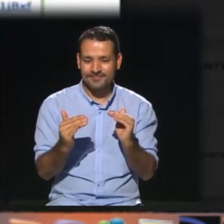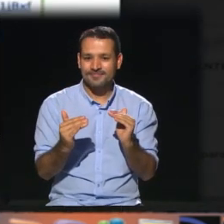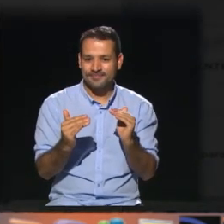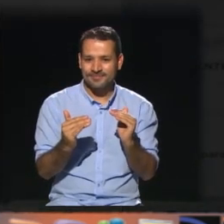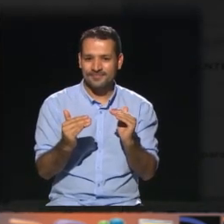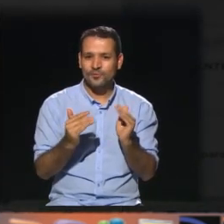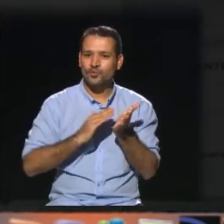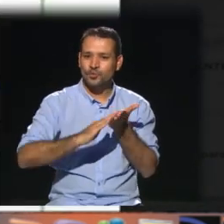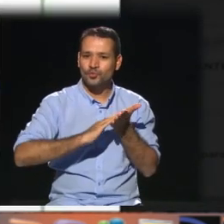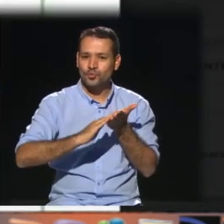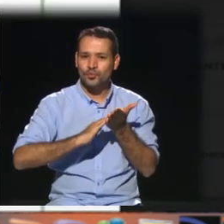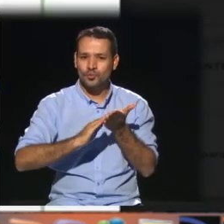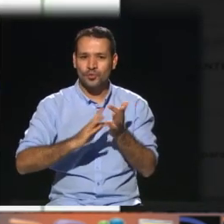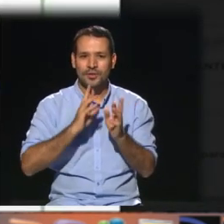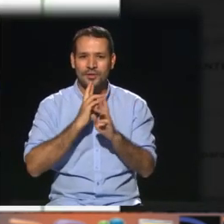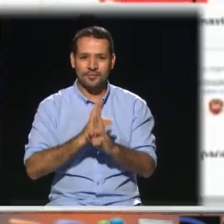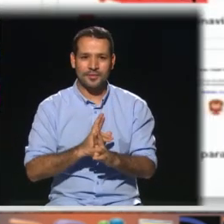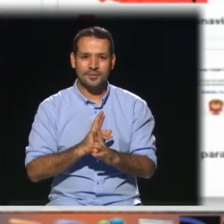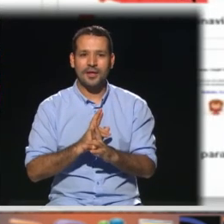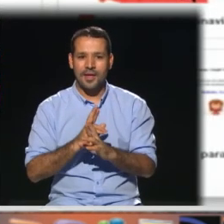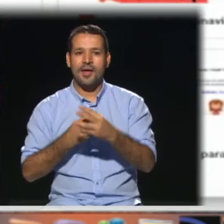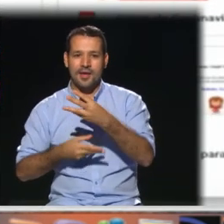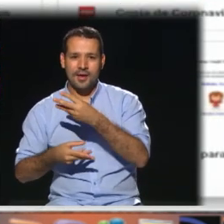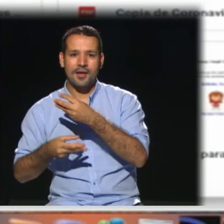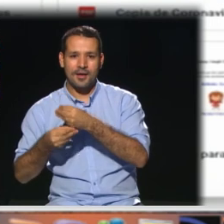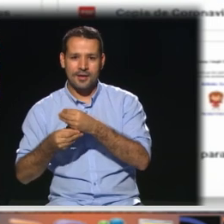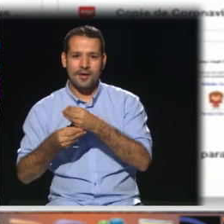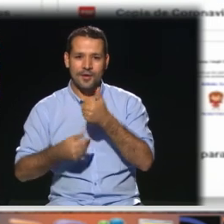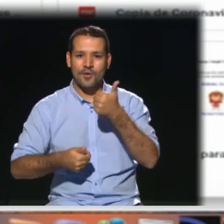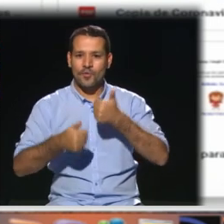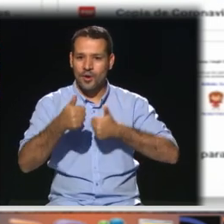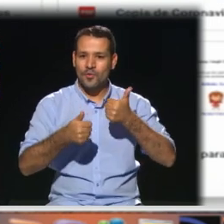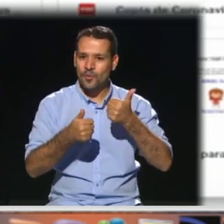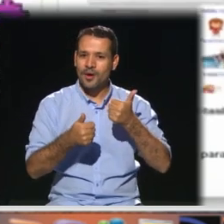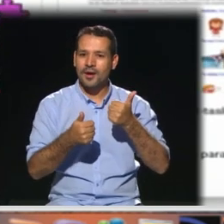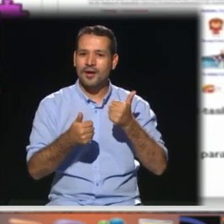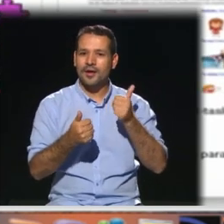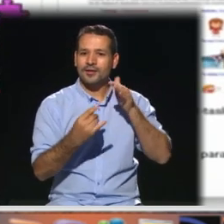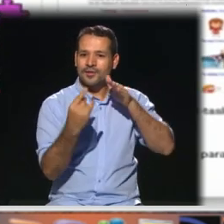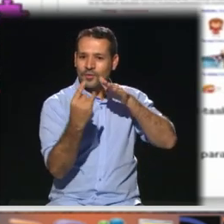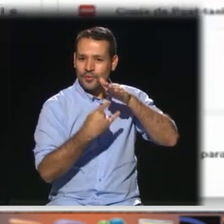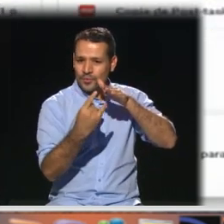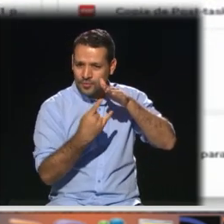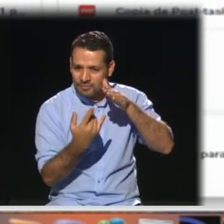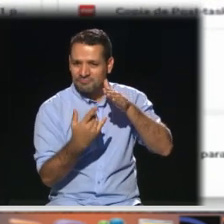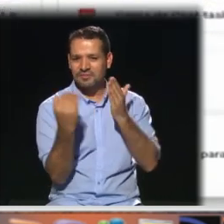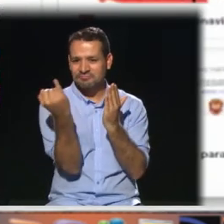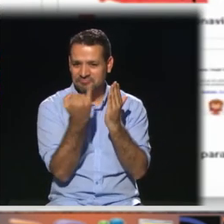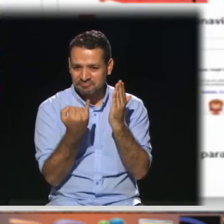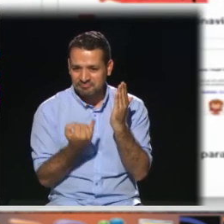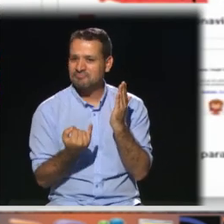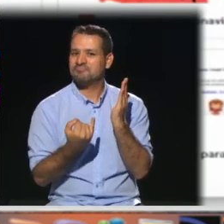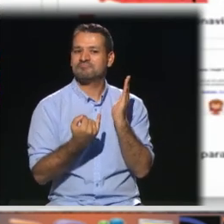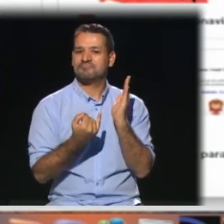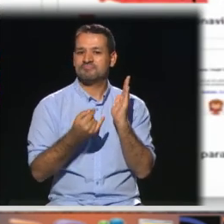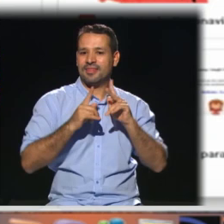recurrir. Y finalmente, tenemos aquí también anexos las fichas que pueden desarrollar. Es decir, de esta forma le